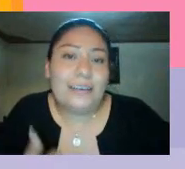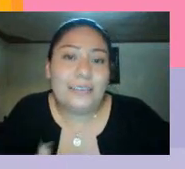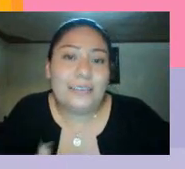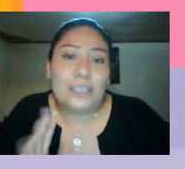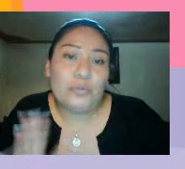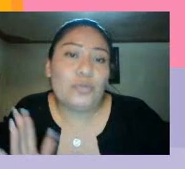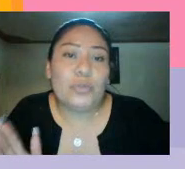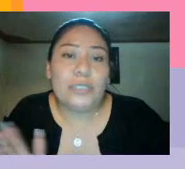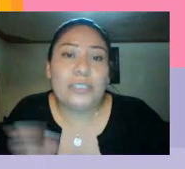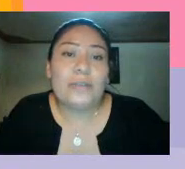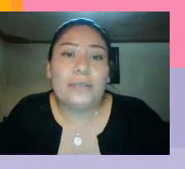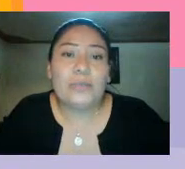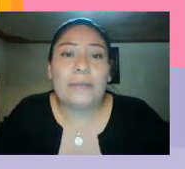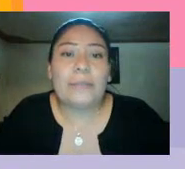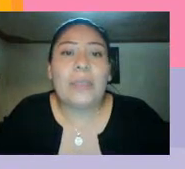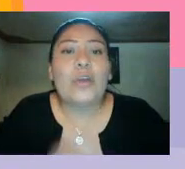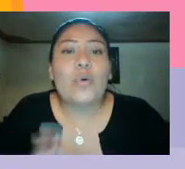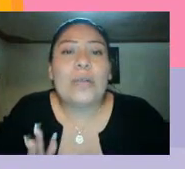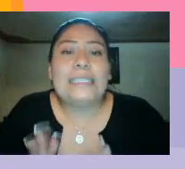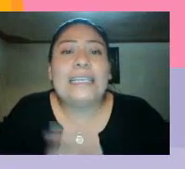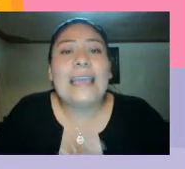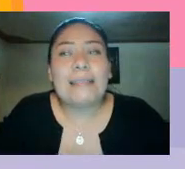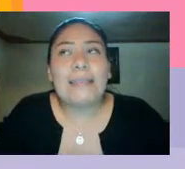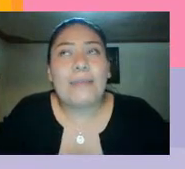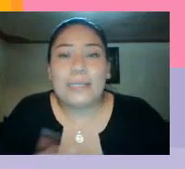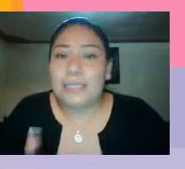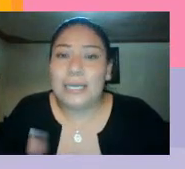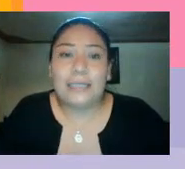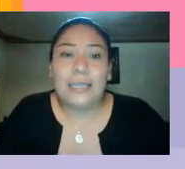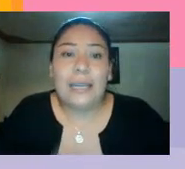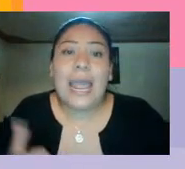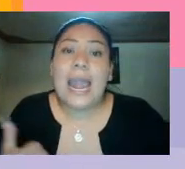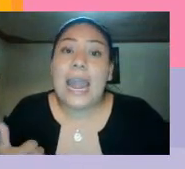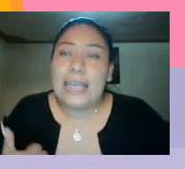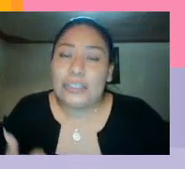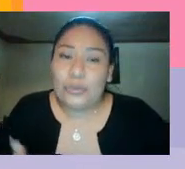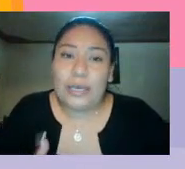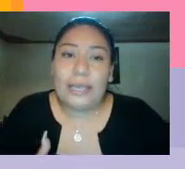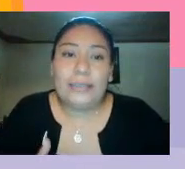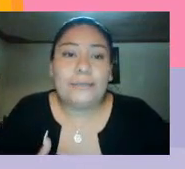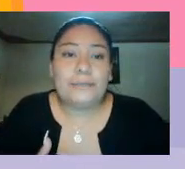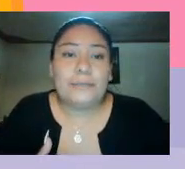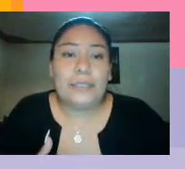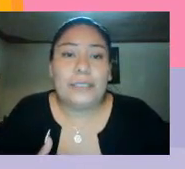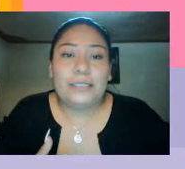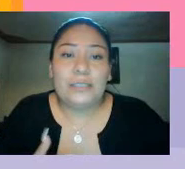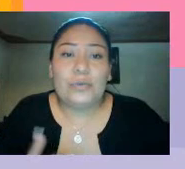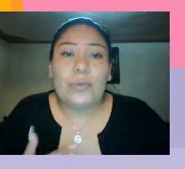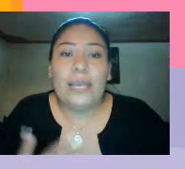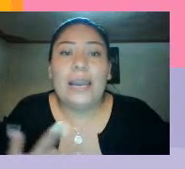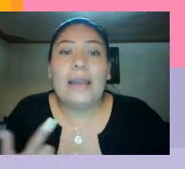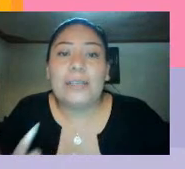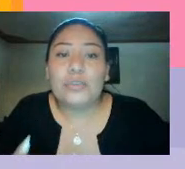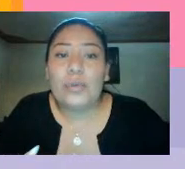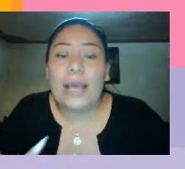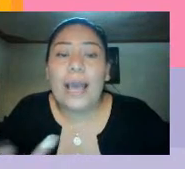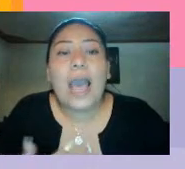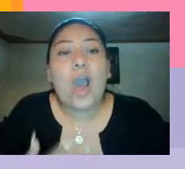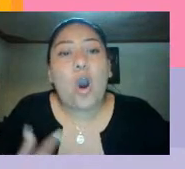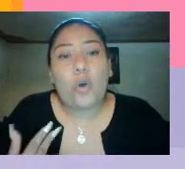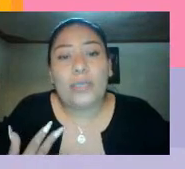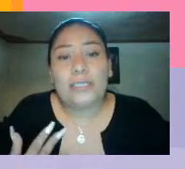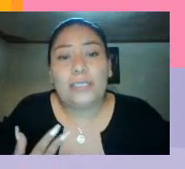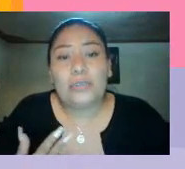tres R's y tenemos un botecito de basura. ¿Cuál sería el tema de ese cartel? La ciudad, inciso B, la